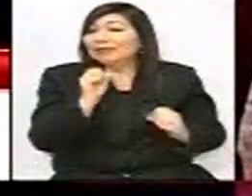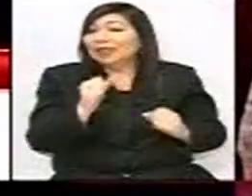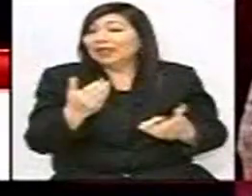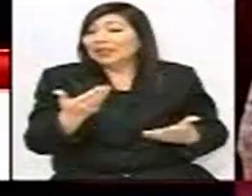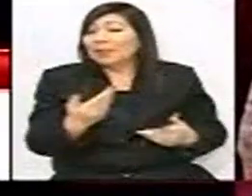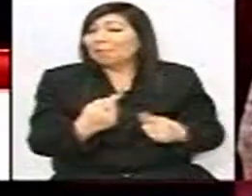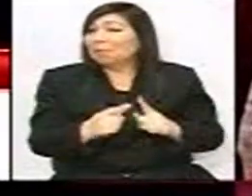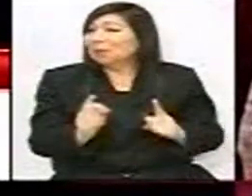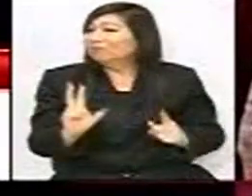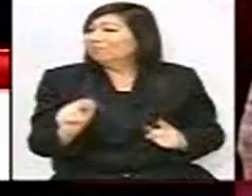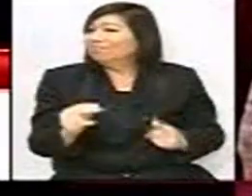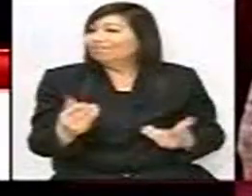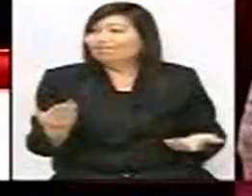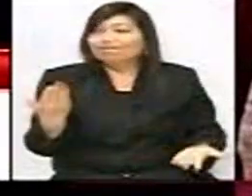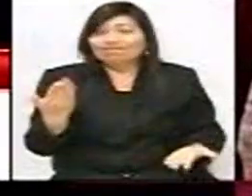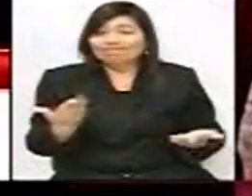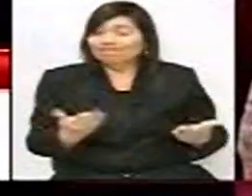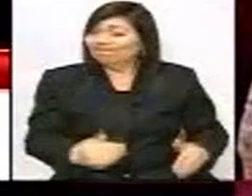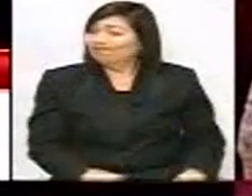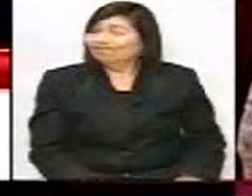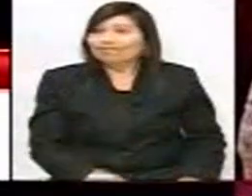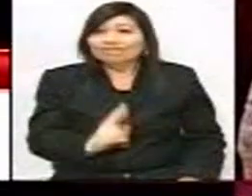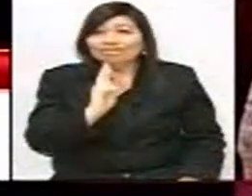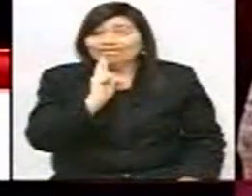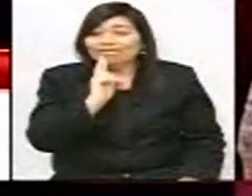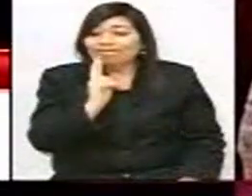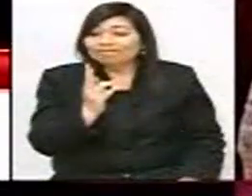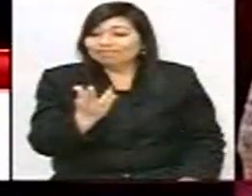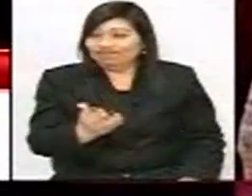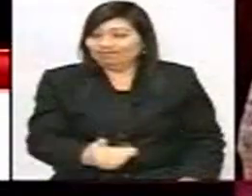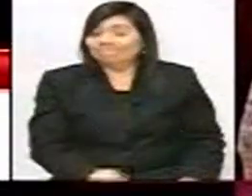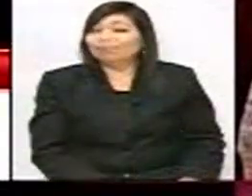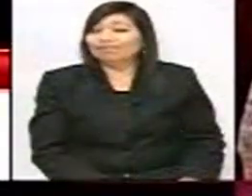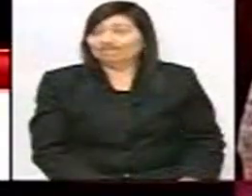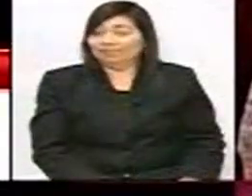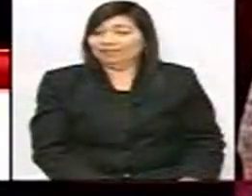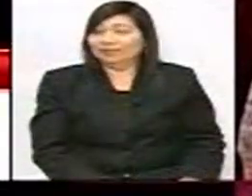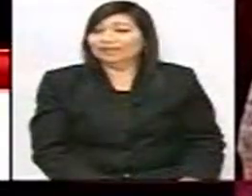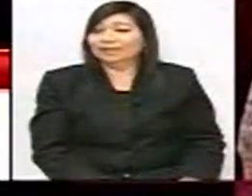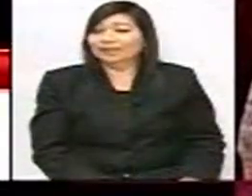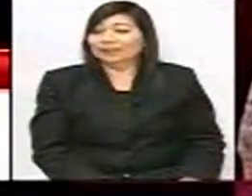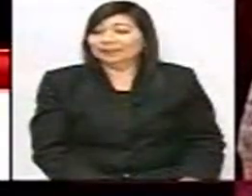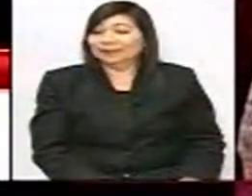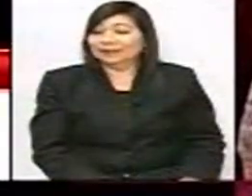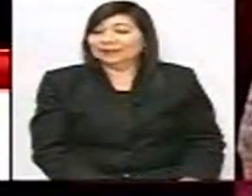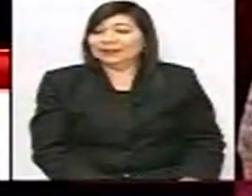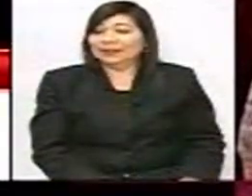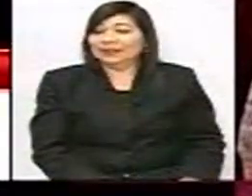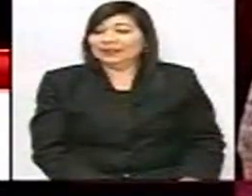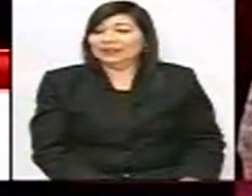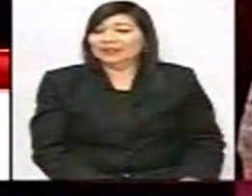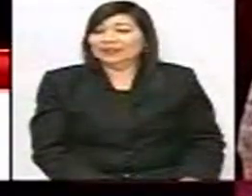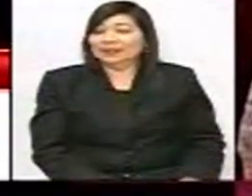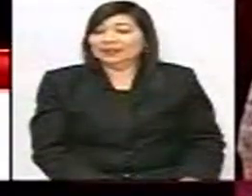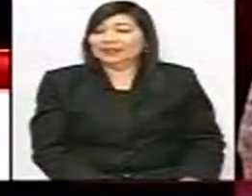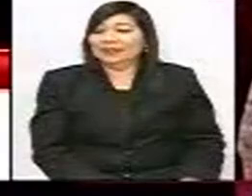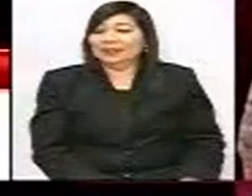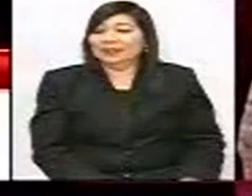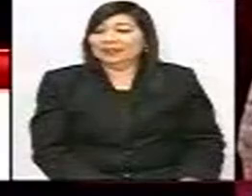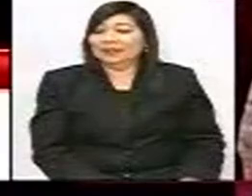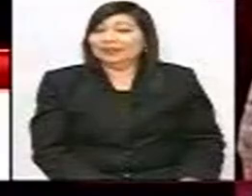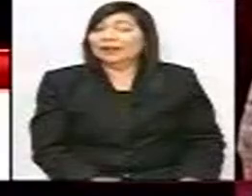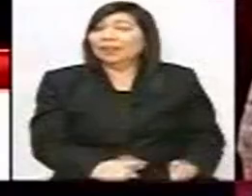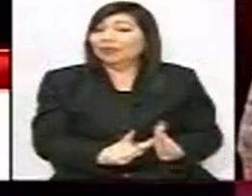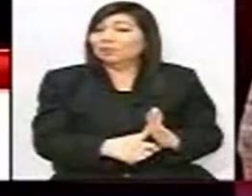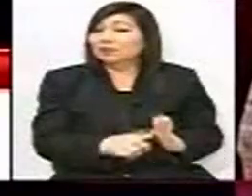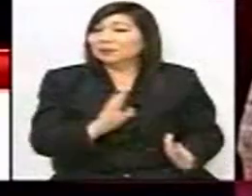hecho. Parece que no. A ver, la respuesta. Gracias, congresista. Continúe, por favor. Perdón. Luego se nos